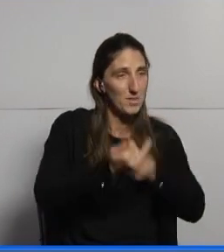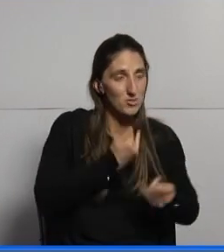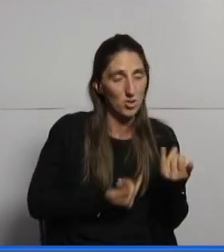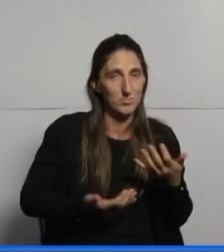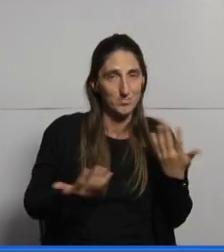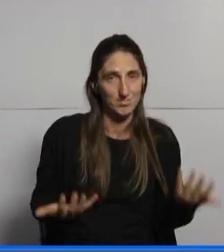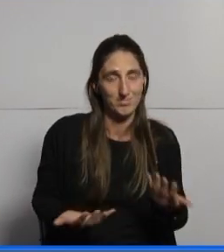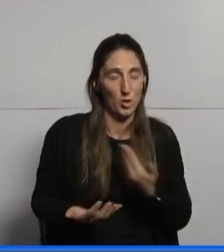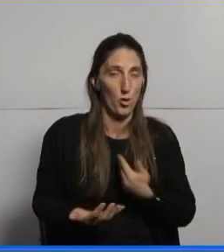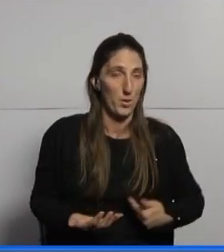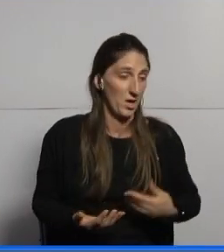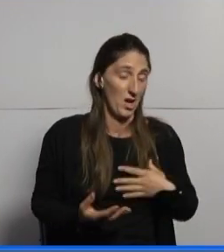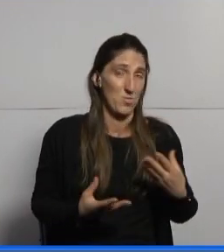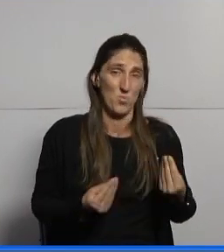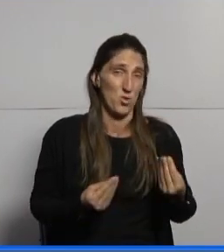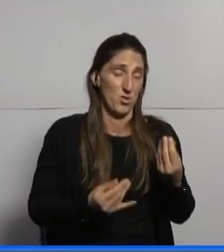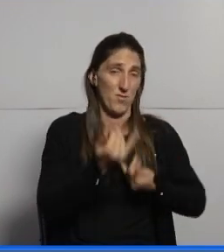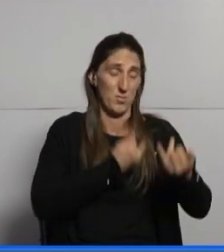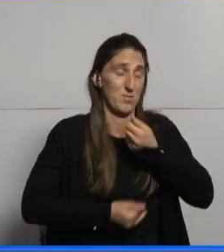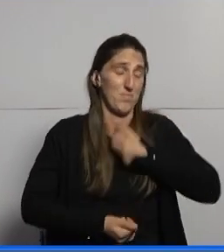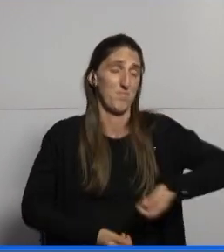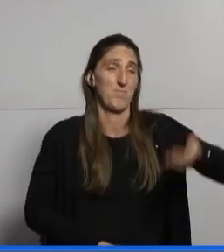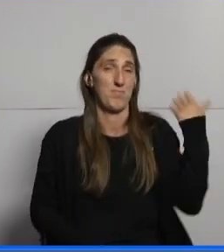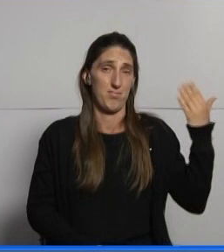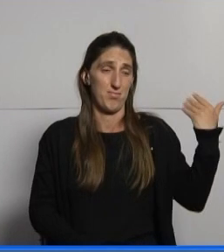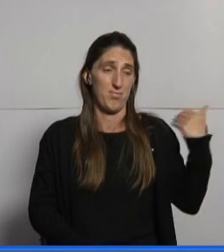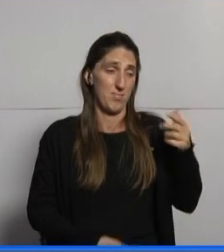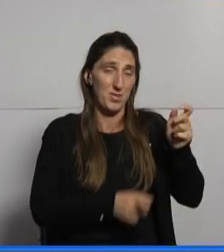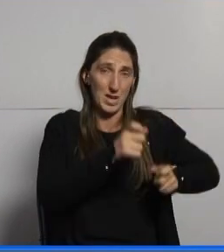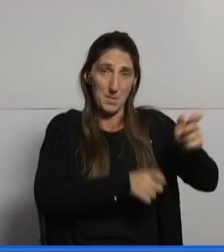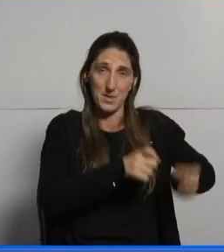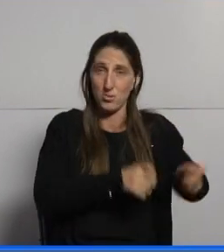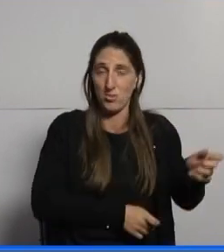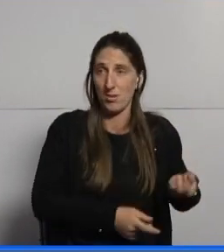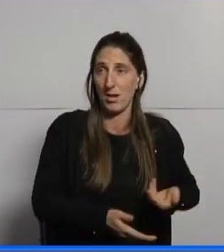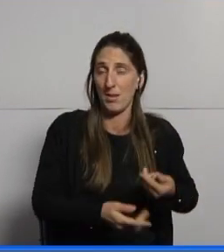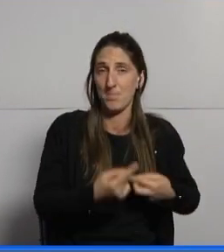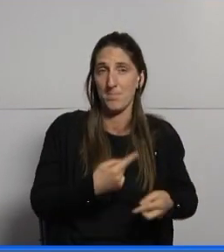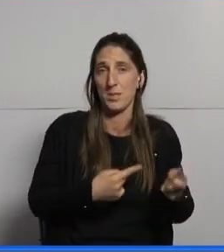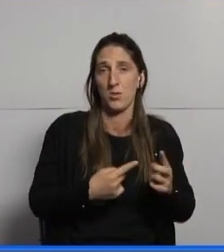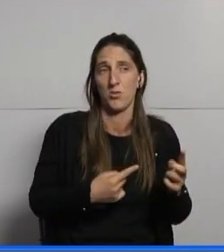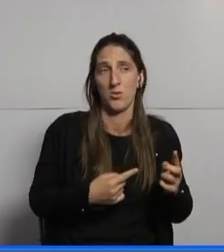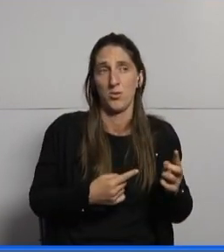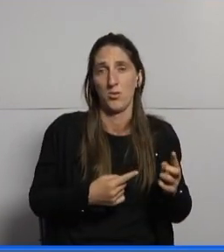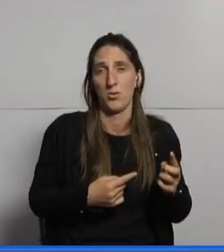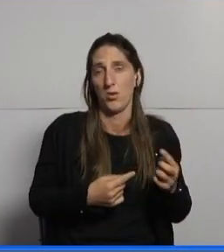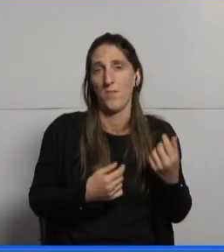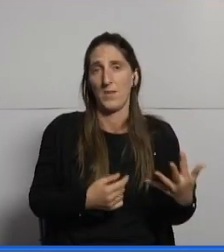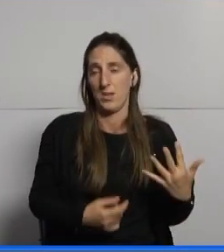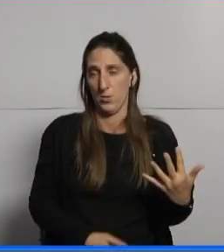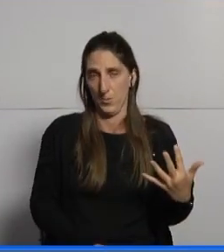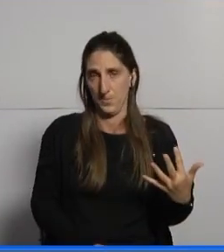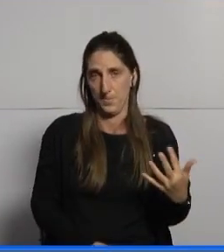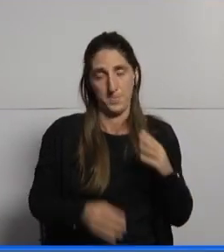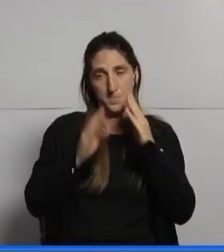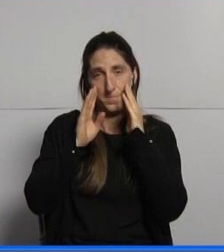Los gobiernos tienen un montón de datos históricos de los ciudadanos, pero eventualmente no le ven demasiado valor. En el